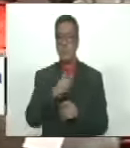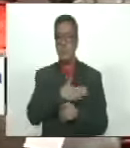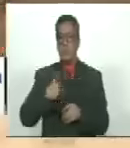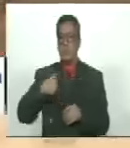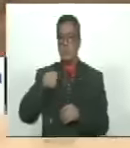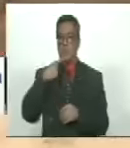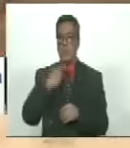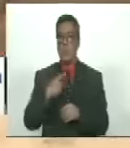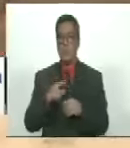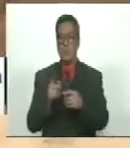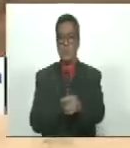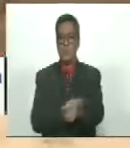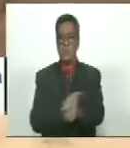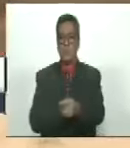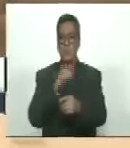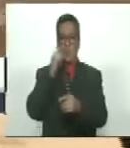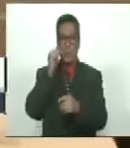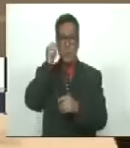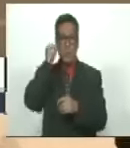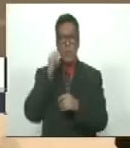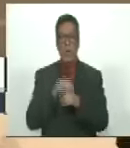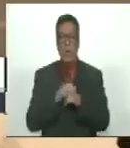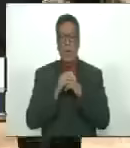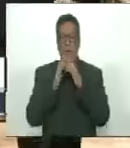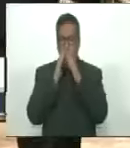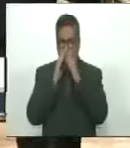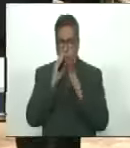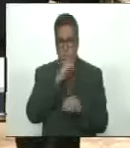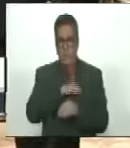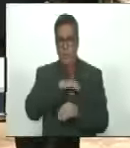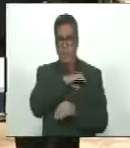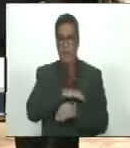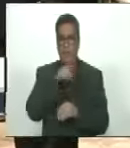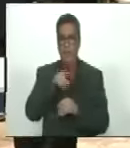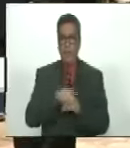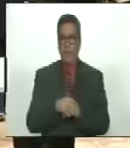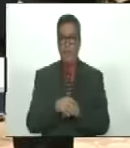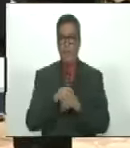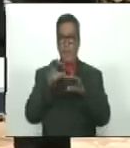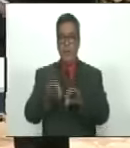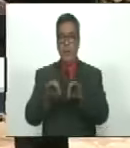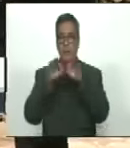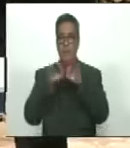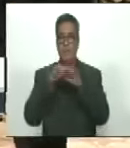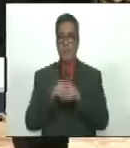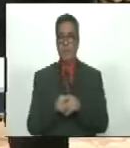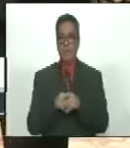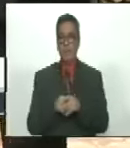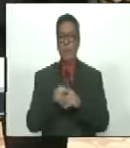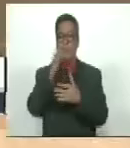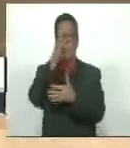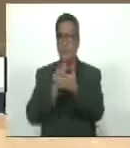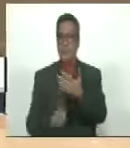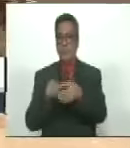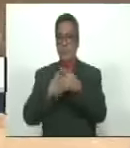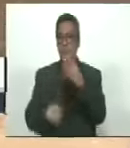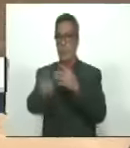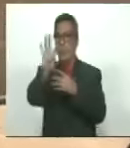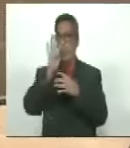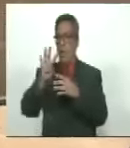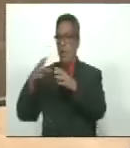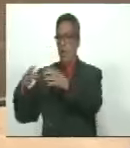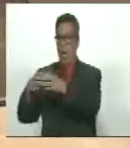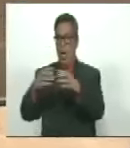pedirle a mis hermanos, hermanas de la Comisión Especial, que nos dividamos en las cuatro mesas